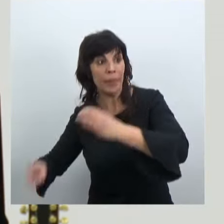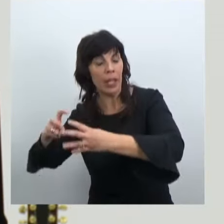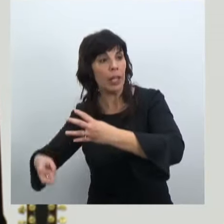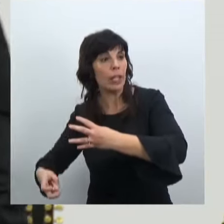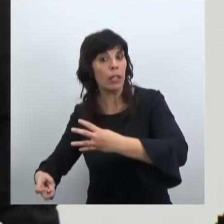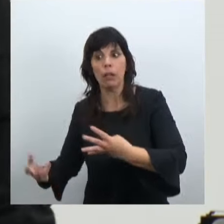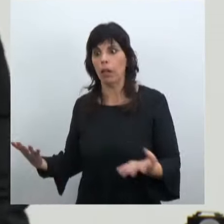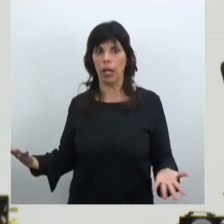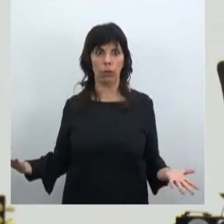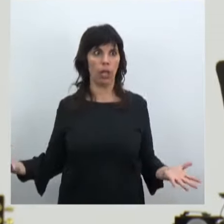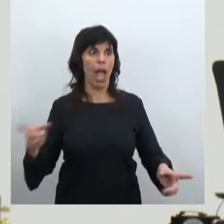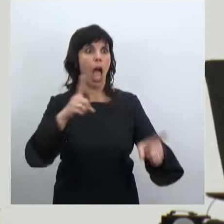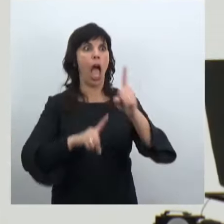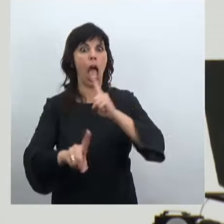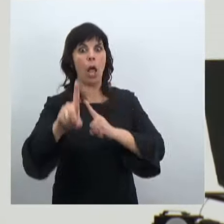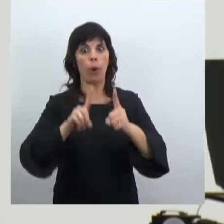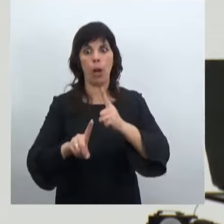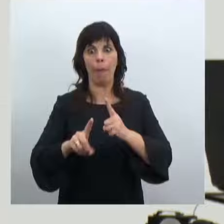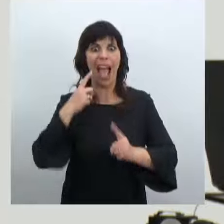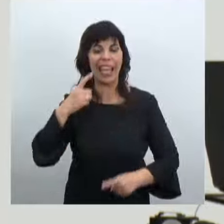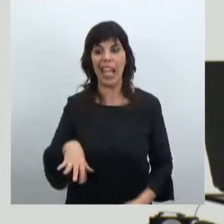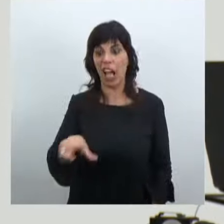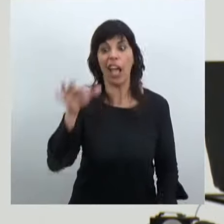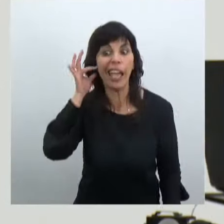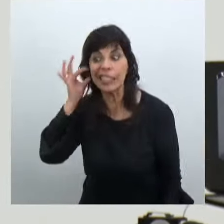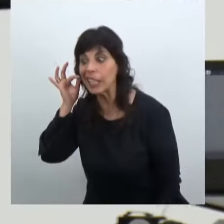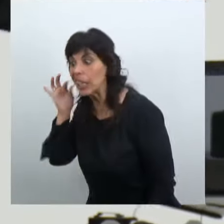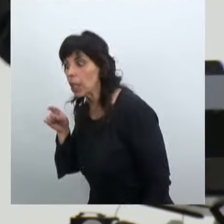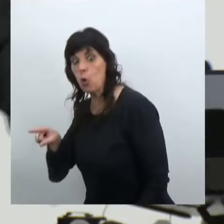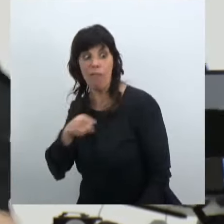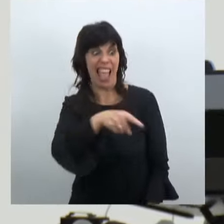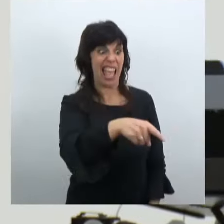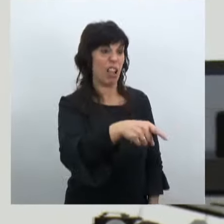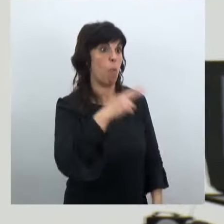Samara, entonces el problema no es Ignacia, ni Alicia, ni Samara, es María.